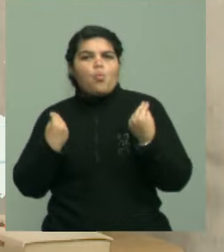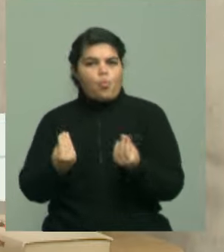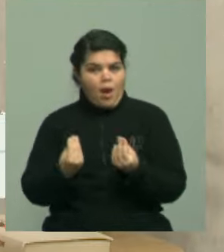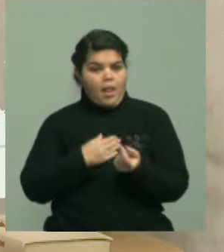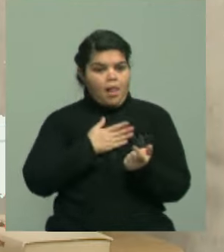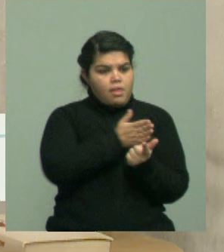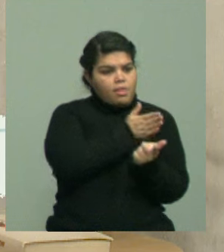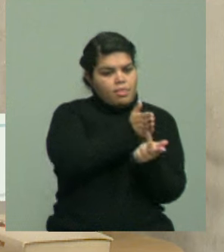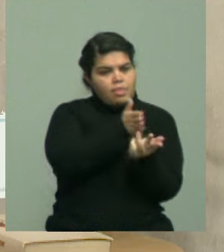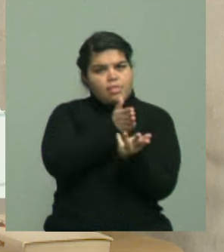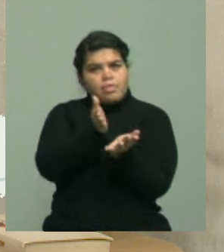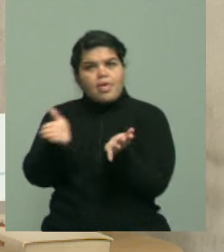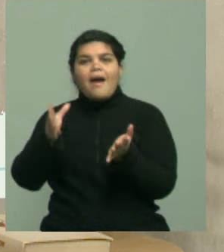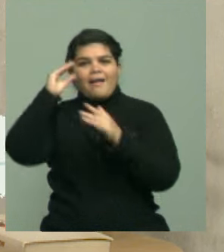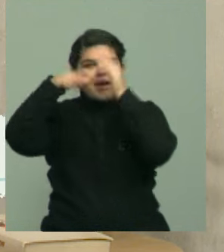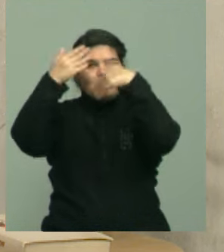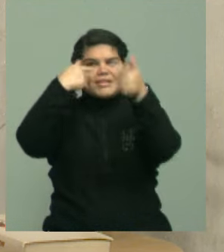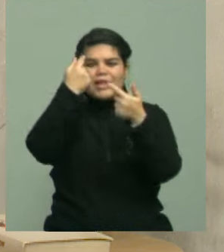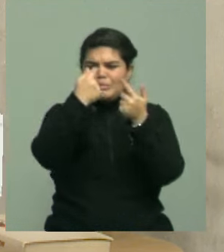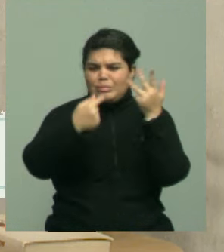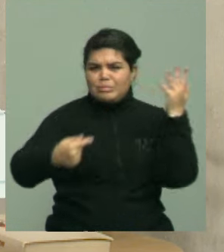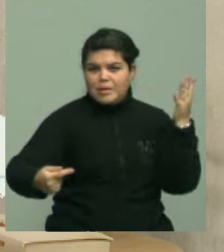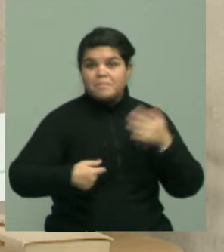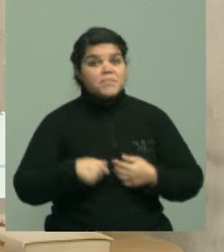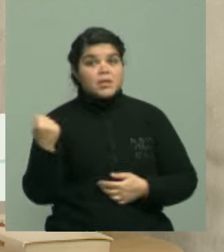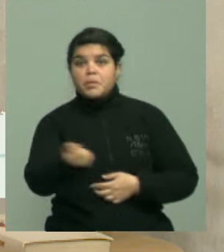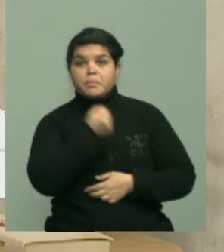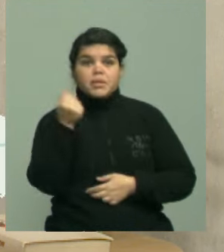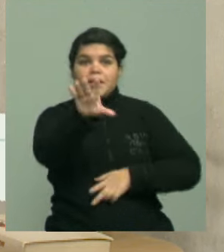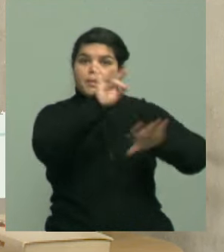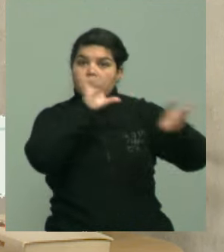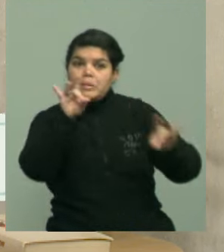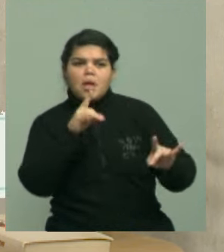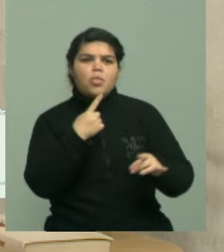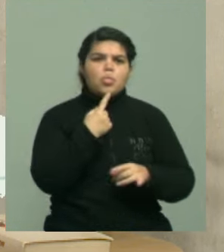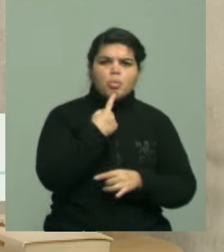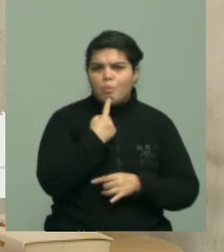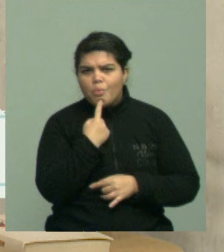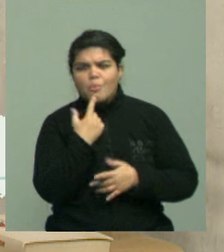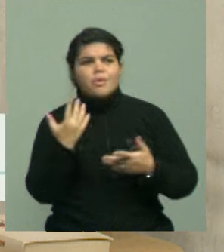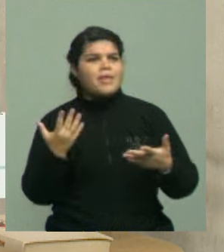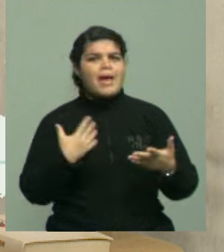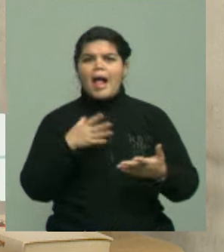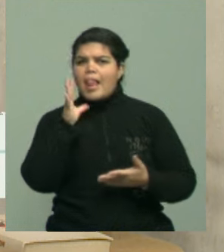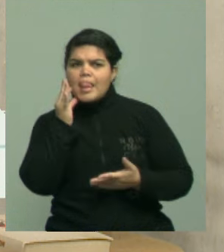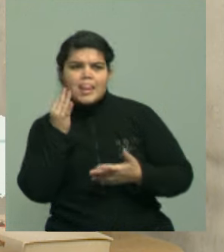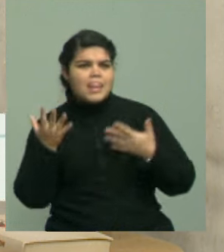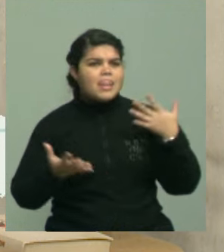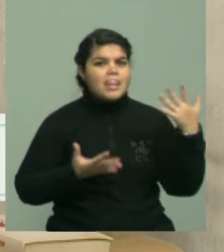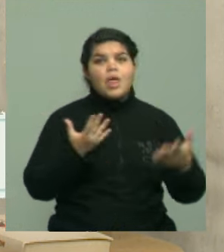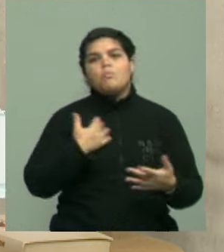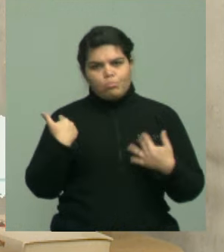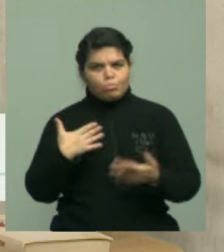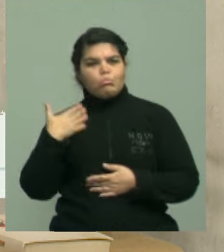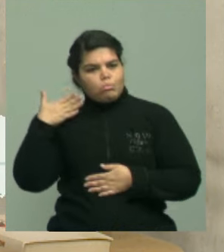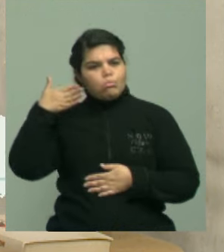una oportunidad única y muy buena para invitar a todos los mendocinos que tengan alguna duda, quieran derribar algún paradigma, que se